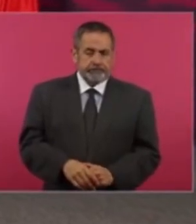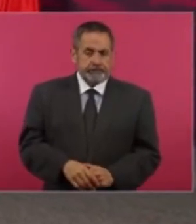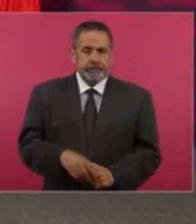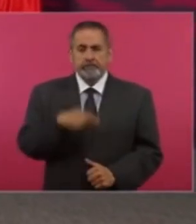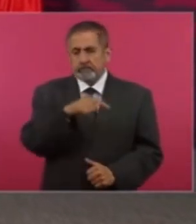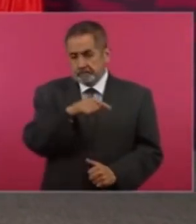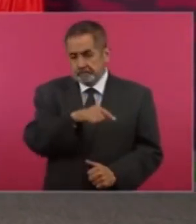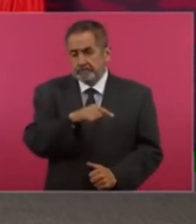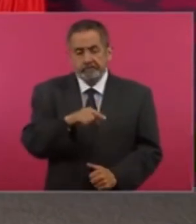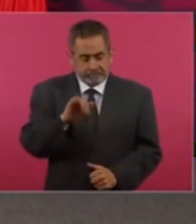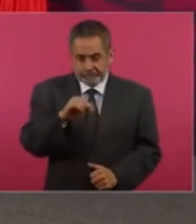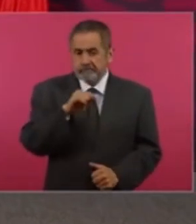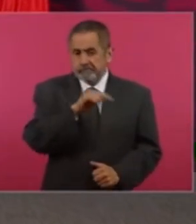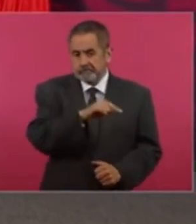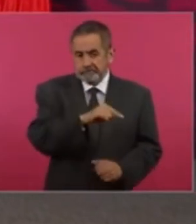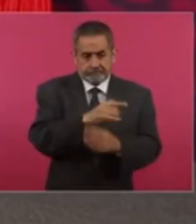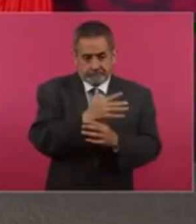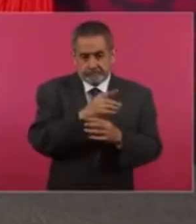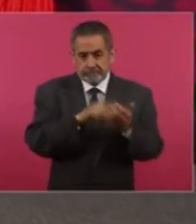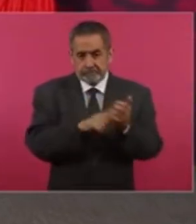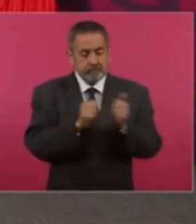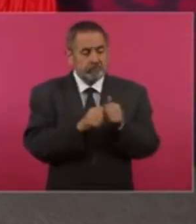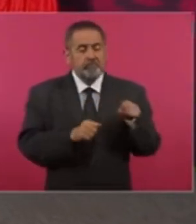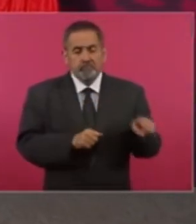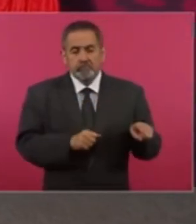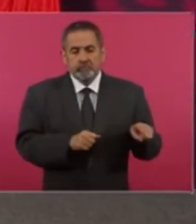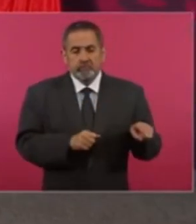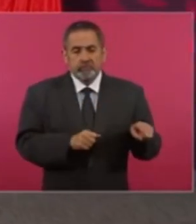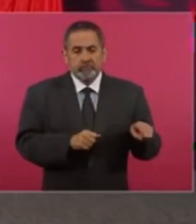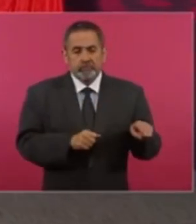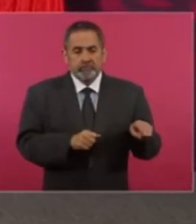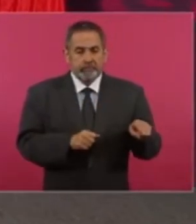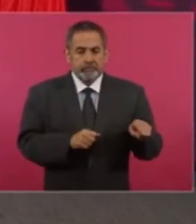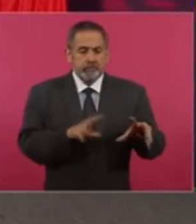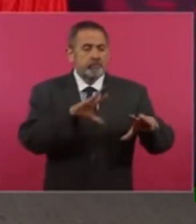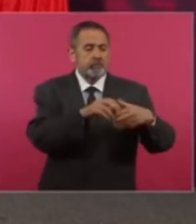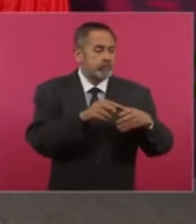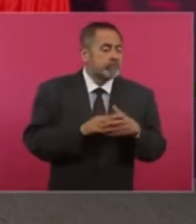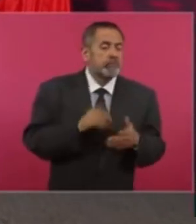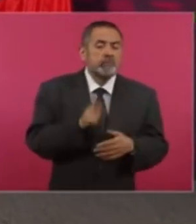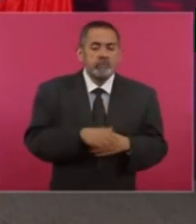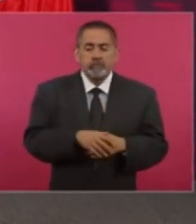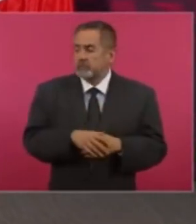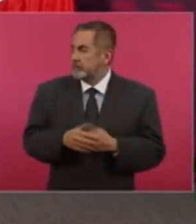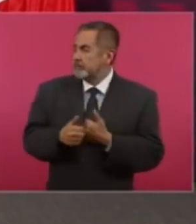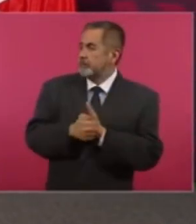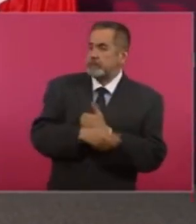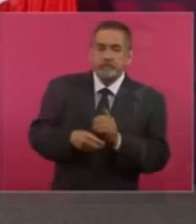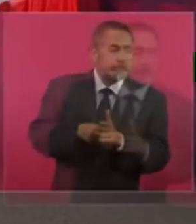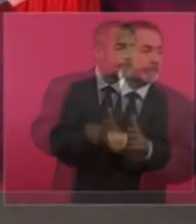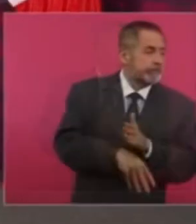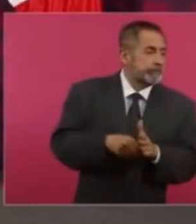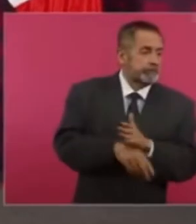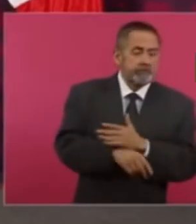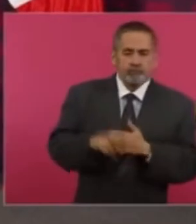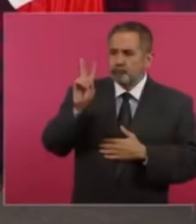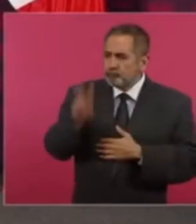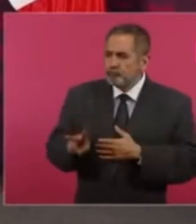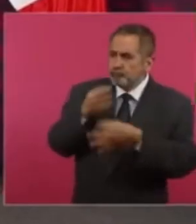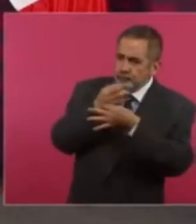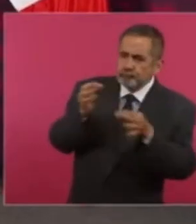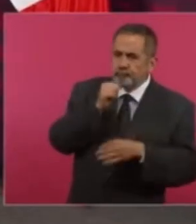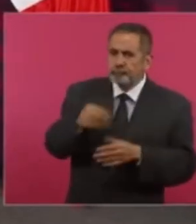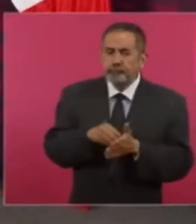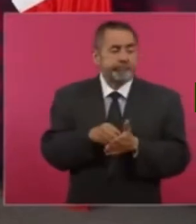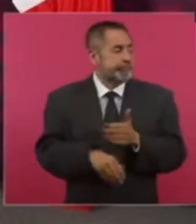tuvo que ver con el ocultamiento de la verdad. Asimismo,